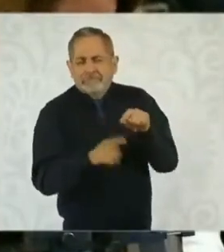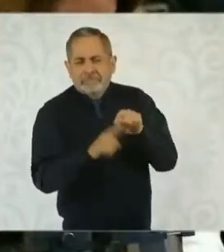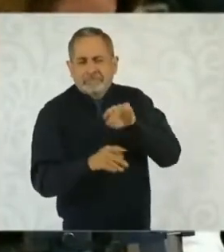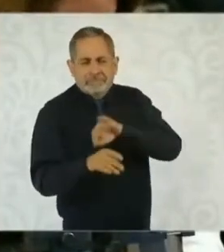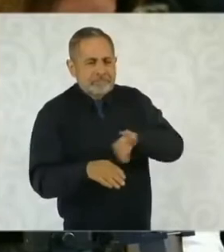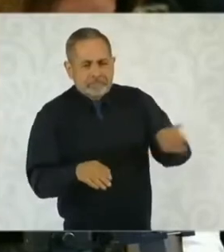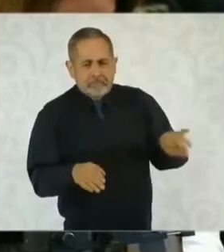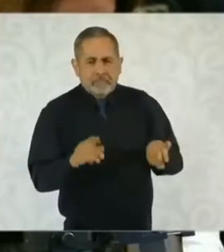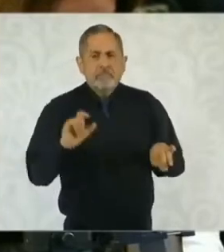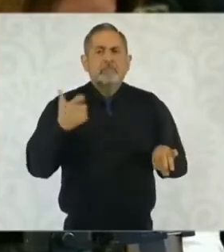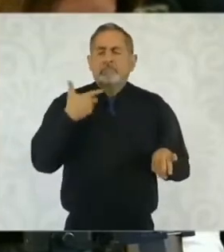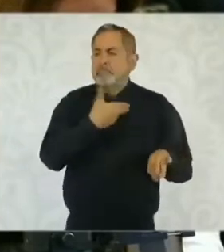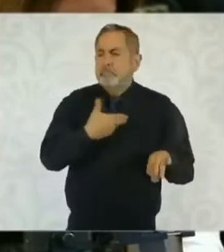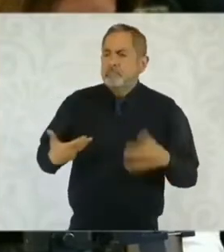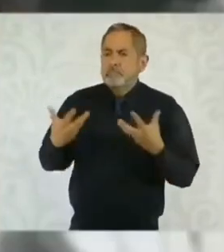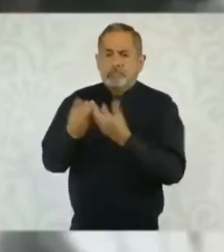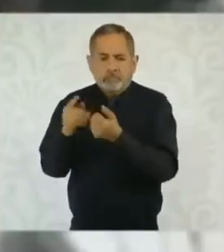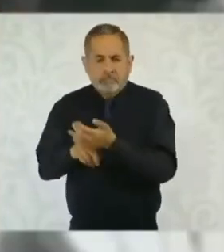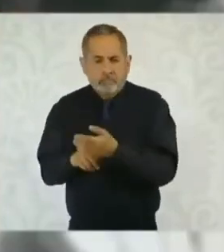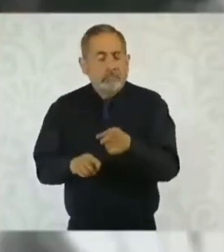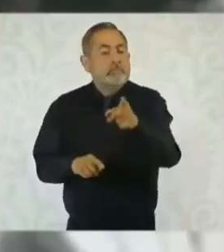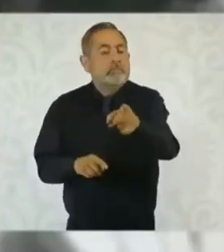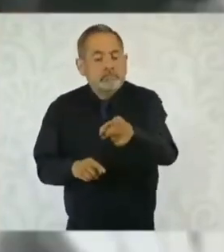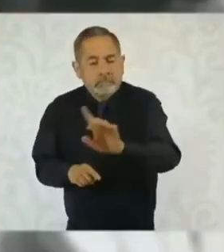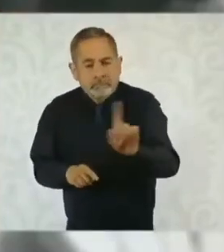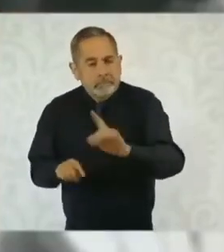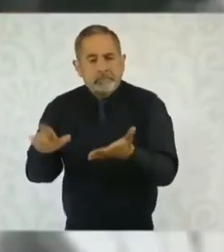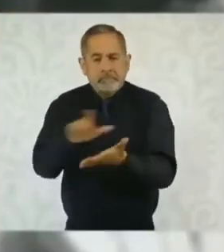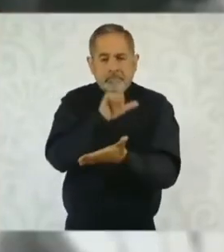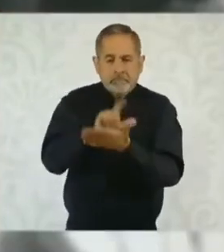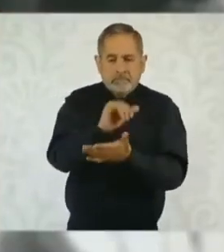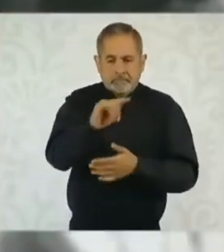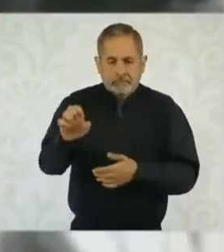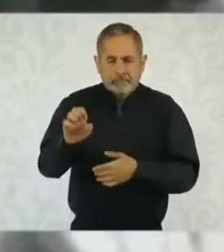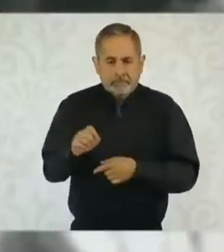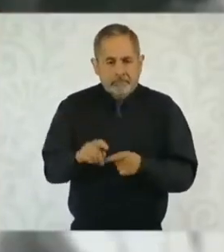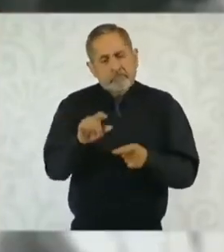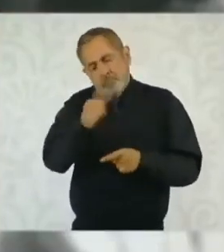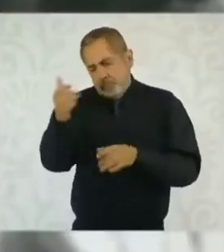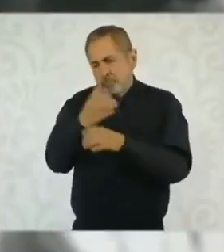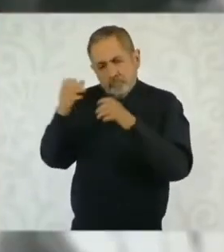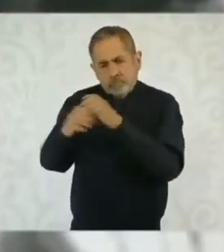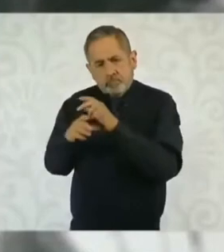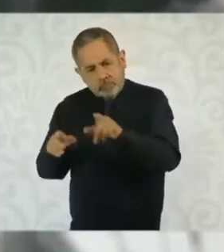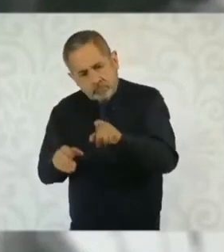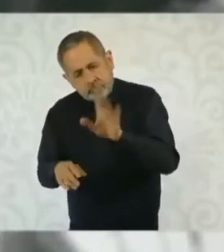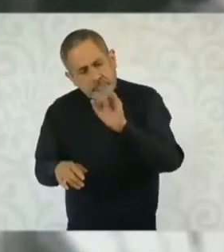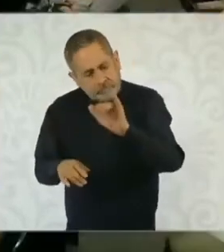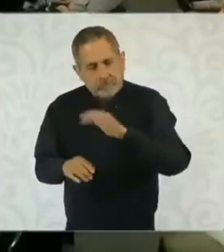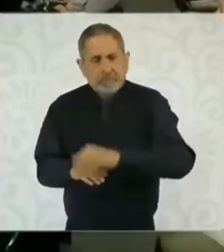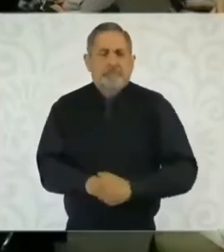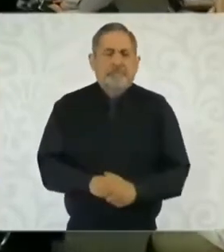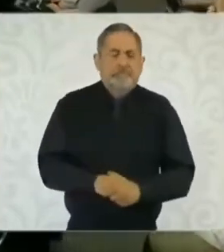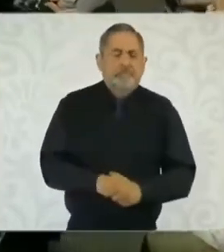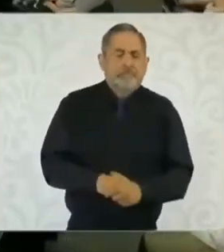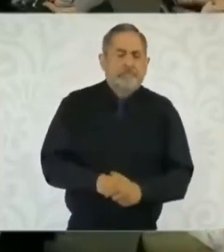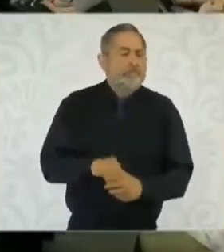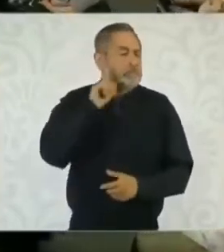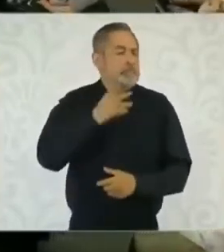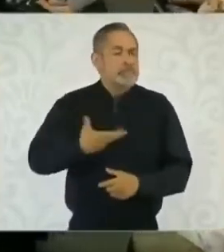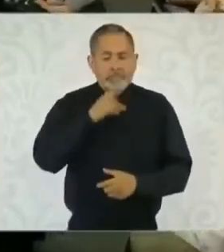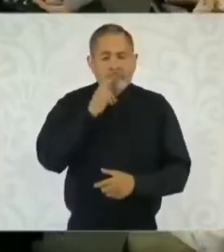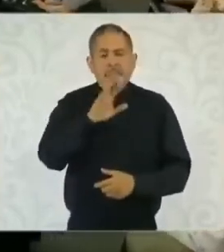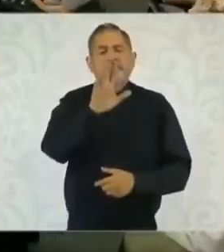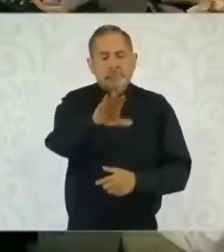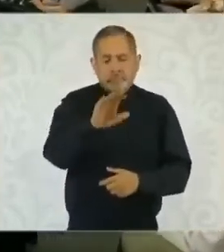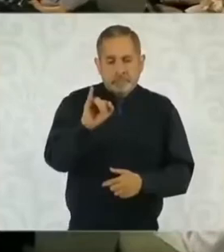llegado a acuerdos con el expresidente. Pero ese no es la ley del ISSSTE, esa tiene que ver con la… Sí, en el caso